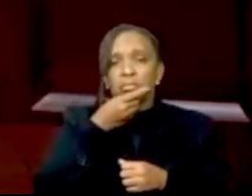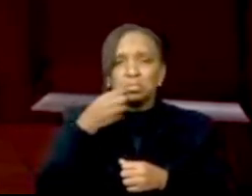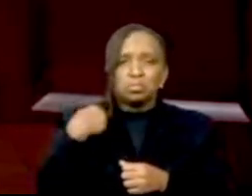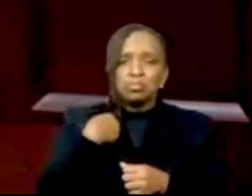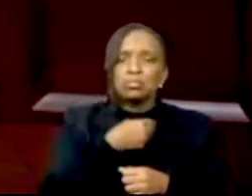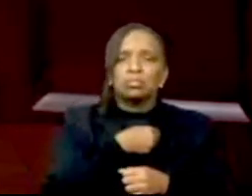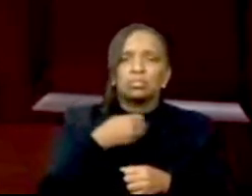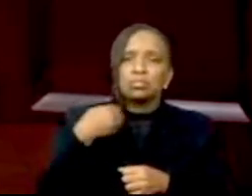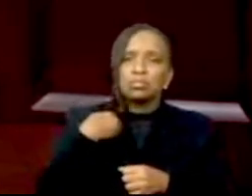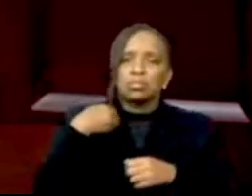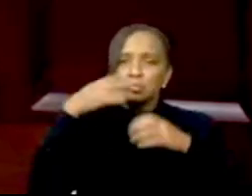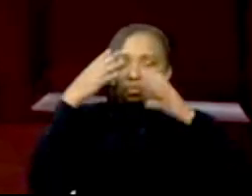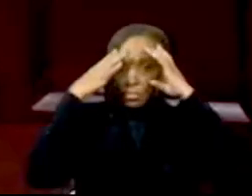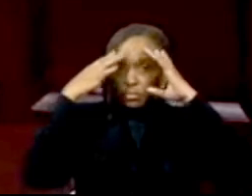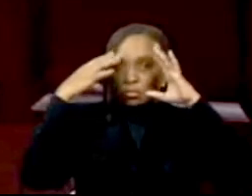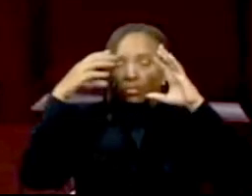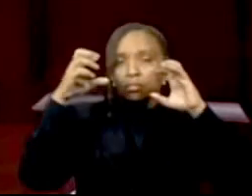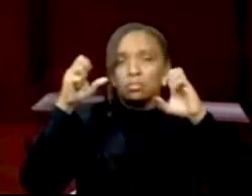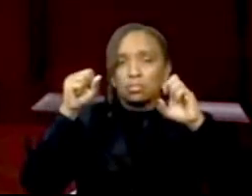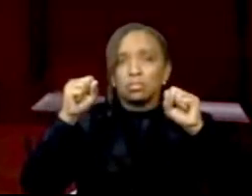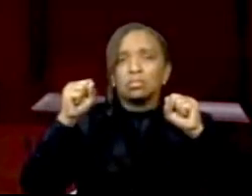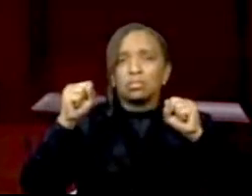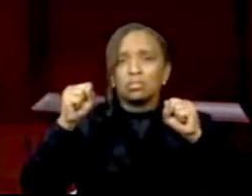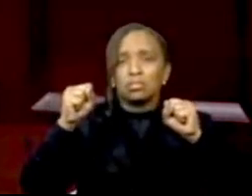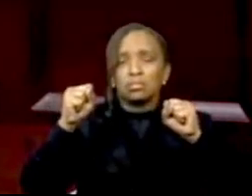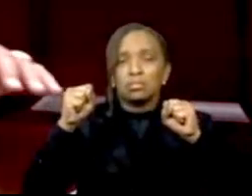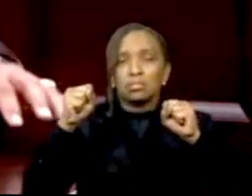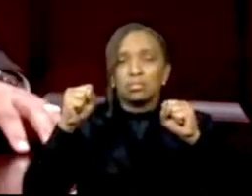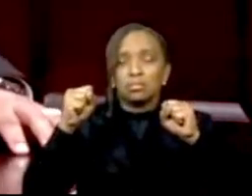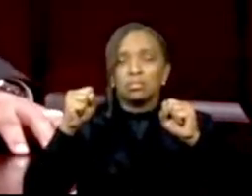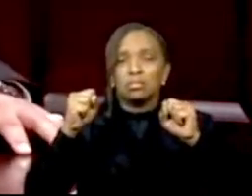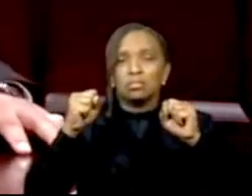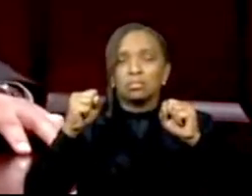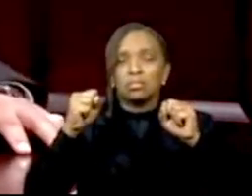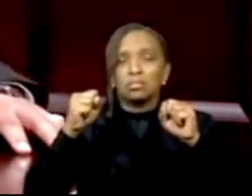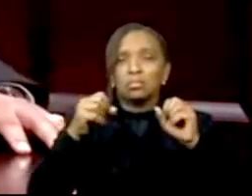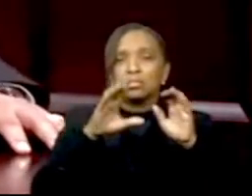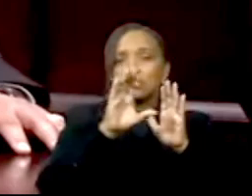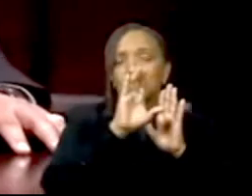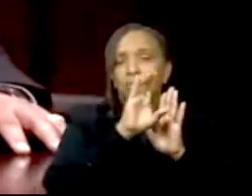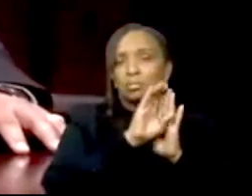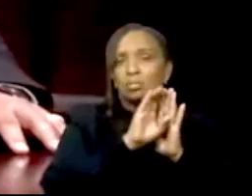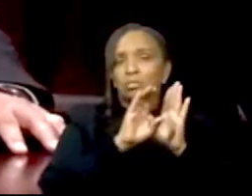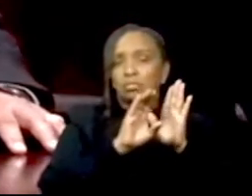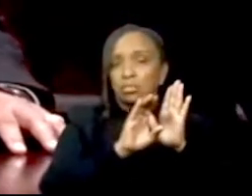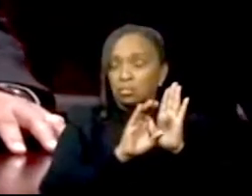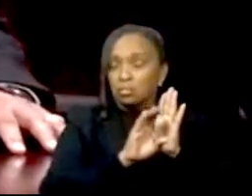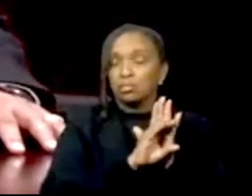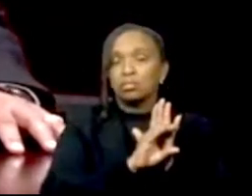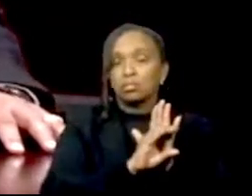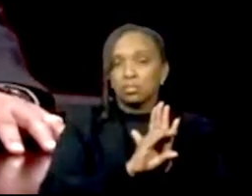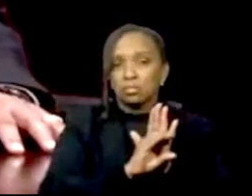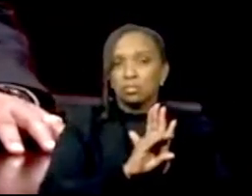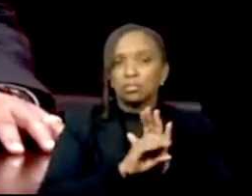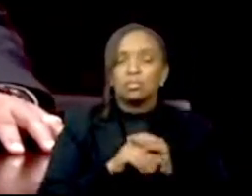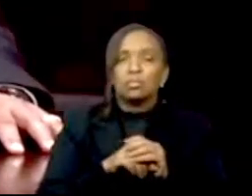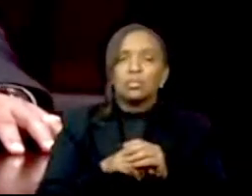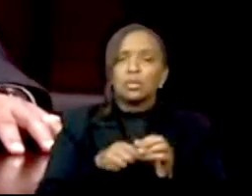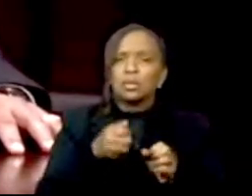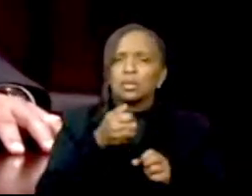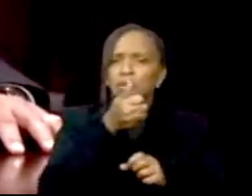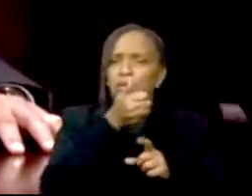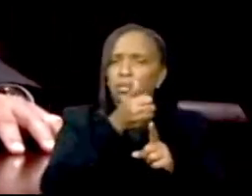de gendarme, de defensor de la constitucionalidad, pues generó una sentencia aditiva,